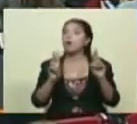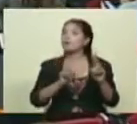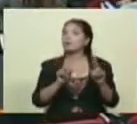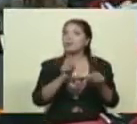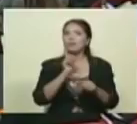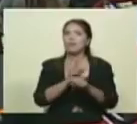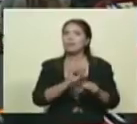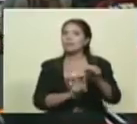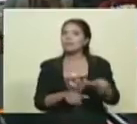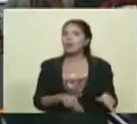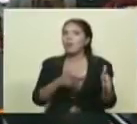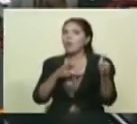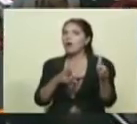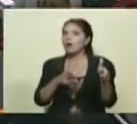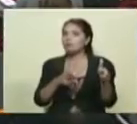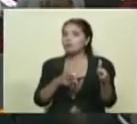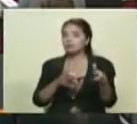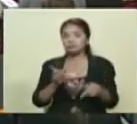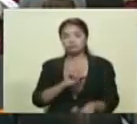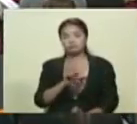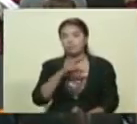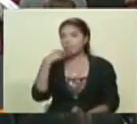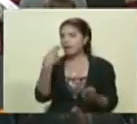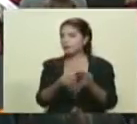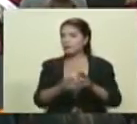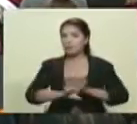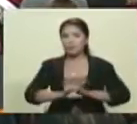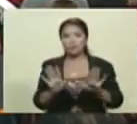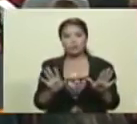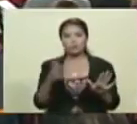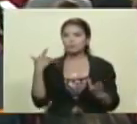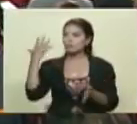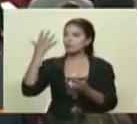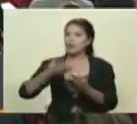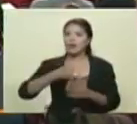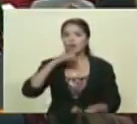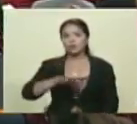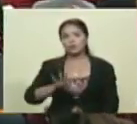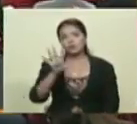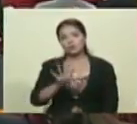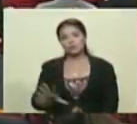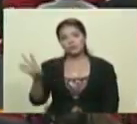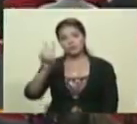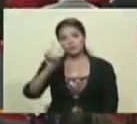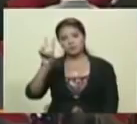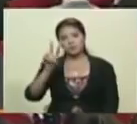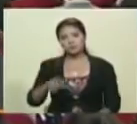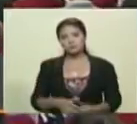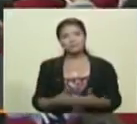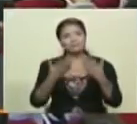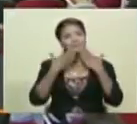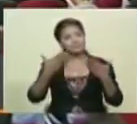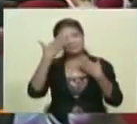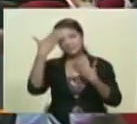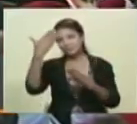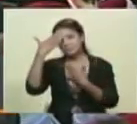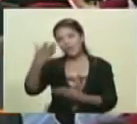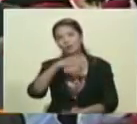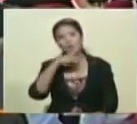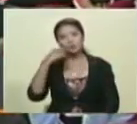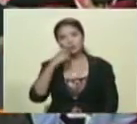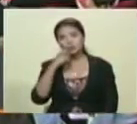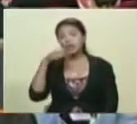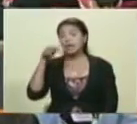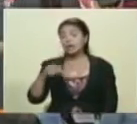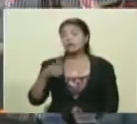que defenderlo con las armas en la mano más nunca en la historia de nuestro país. Gracias, saludos a Rusia. Por ahí